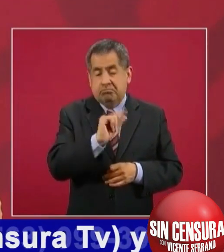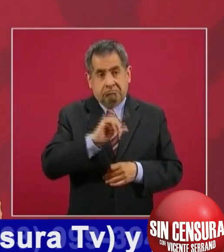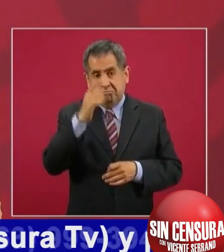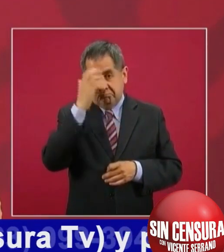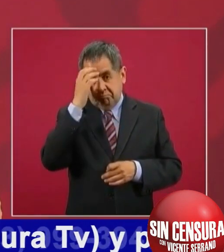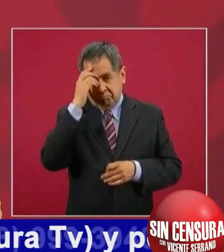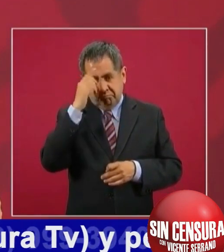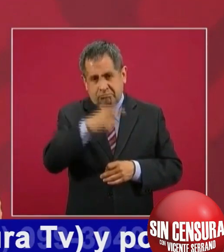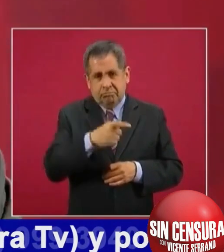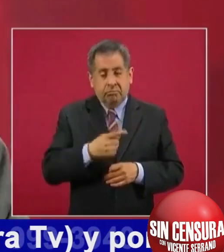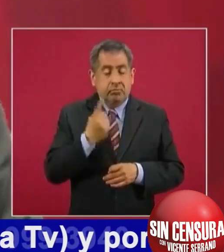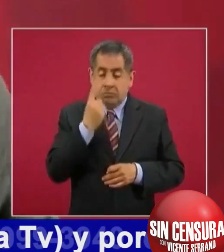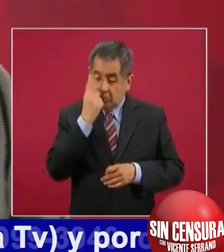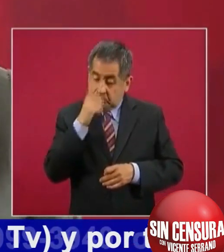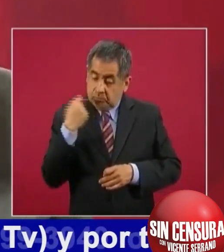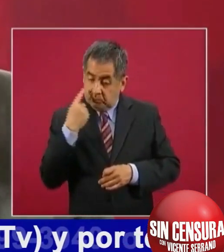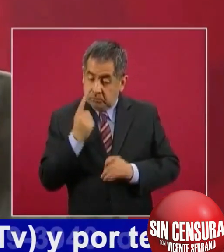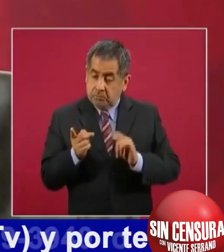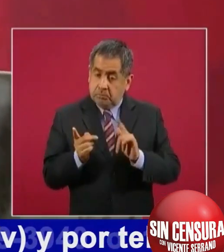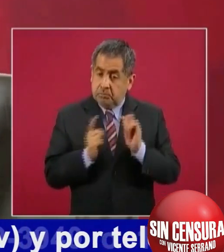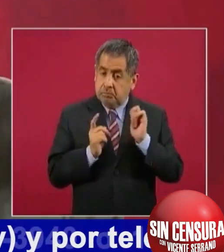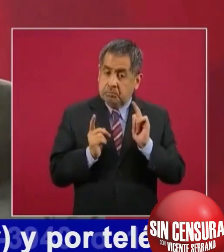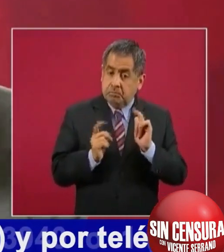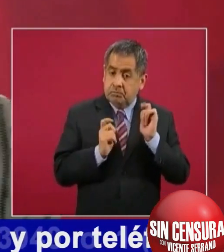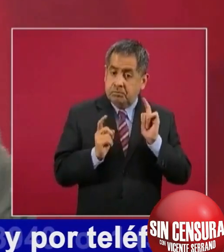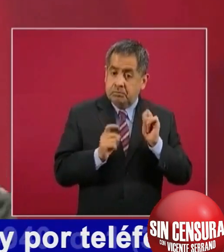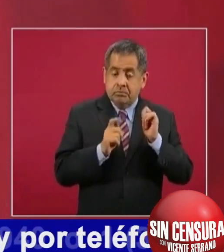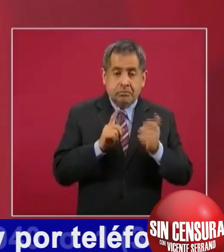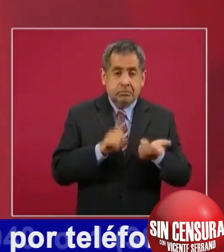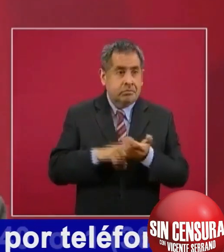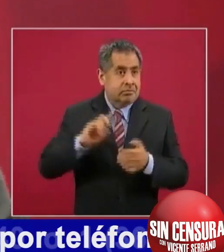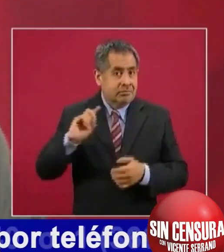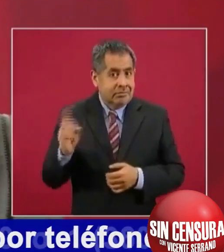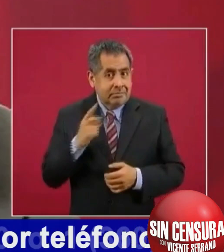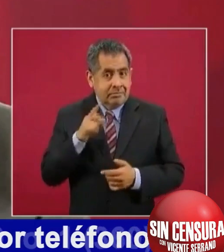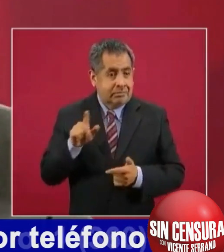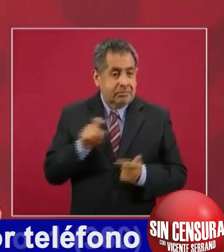que cobra por hora en dólares,